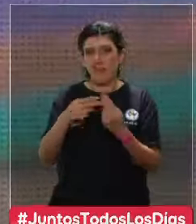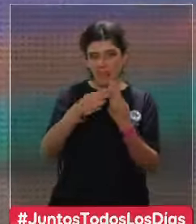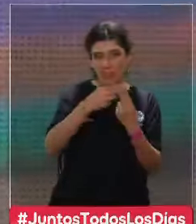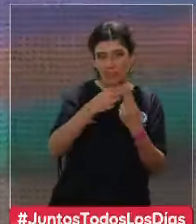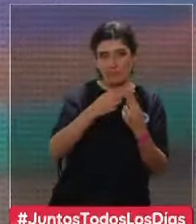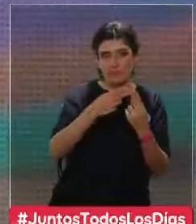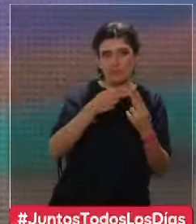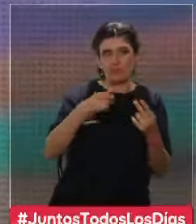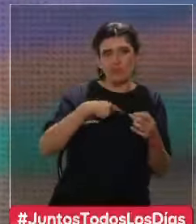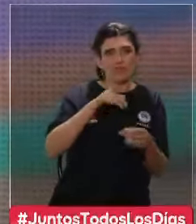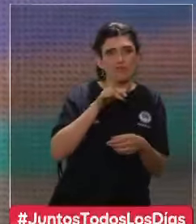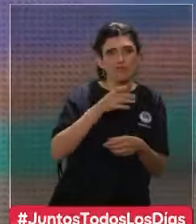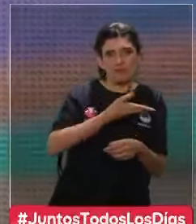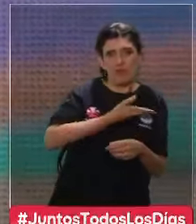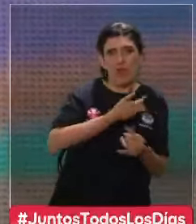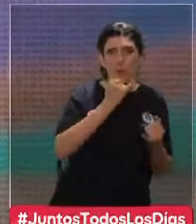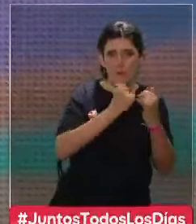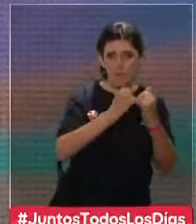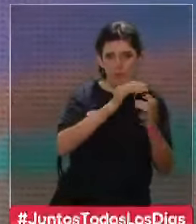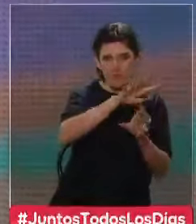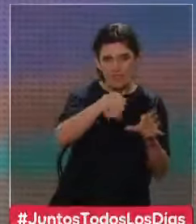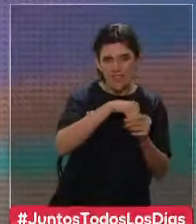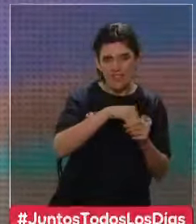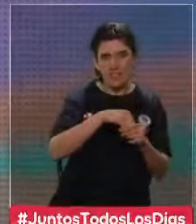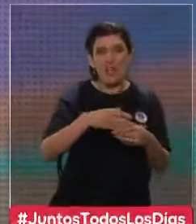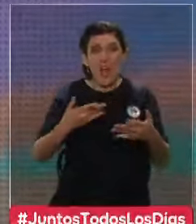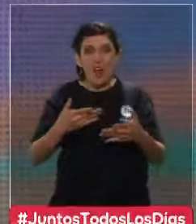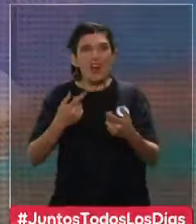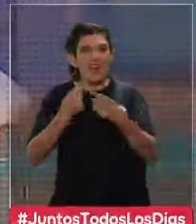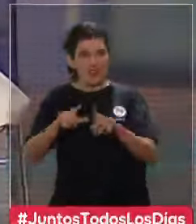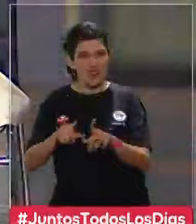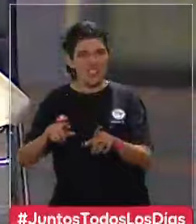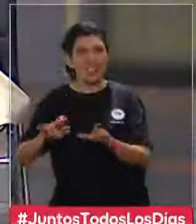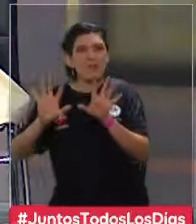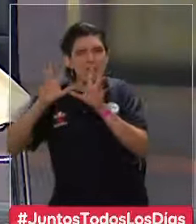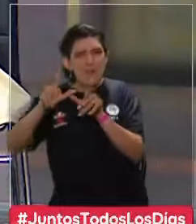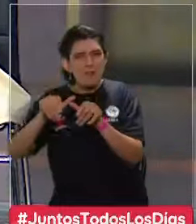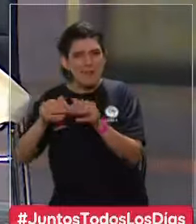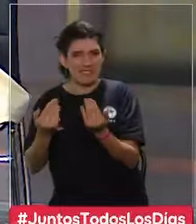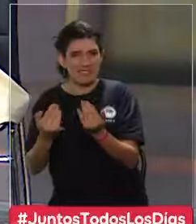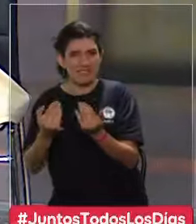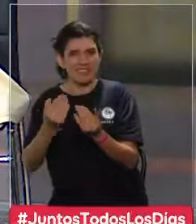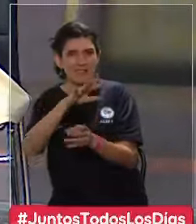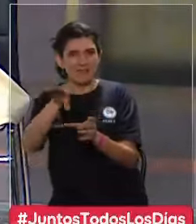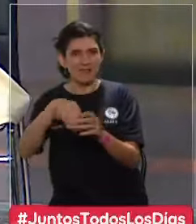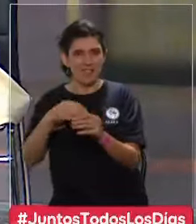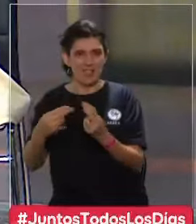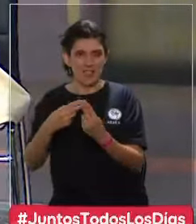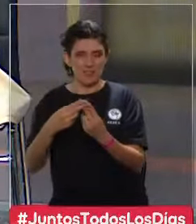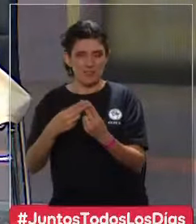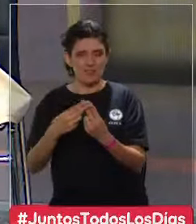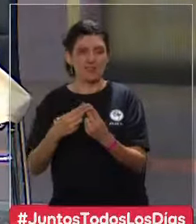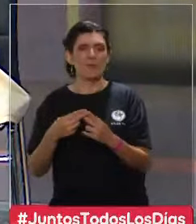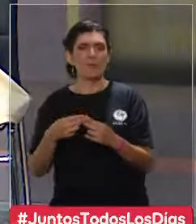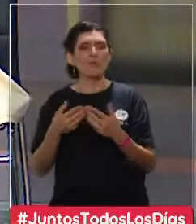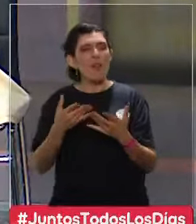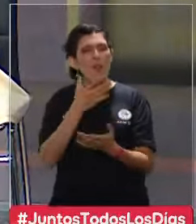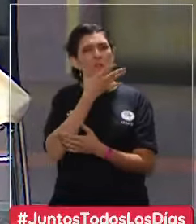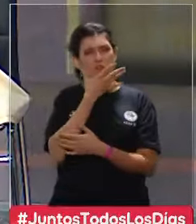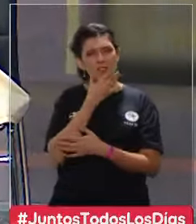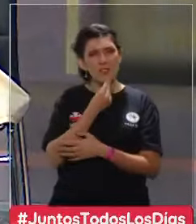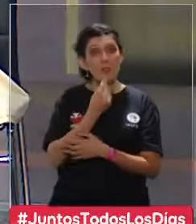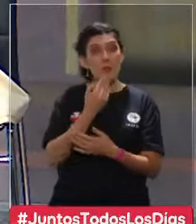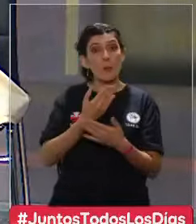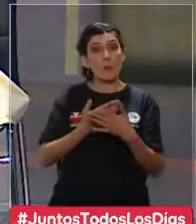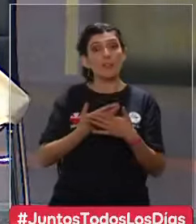ser parte de Teletón, estar dentro, conocerla desde esa otra vereda. Ha sido bonito. Cuando supimos que íbamos a ingresar